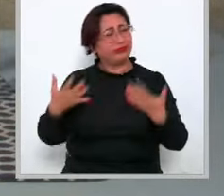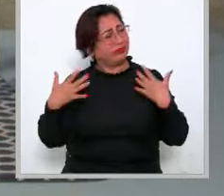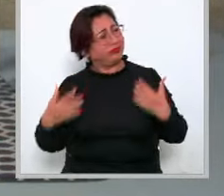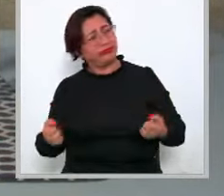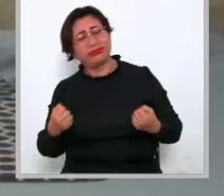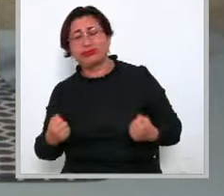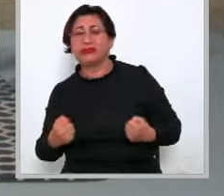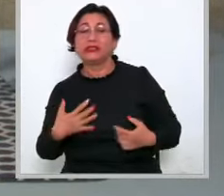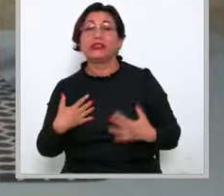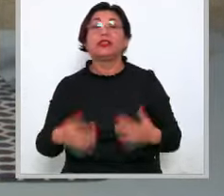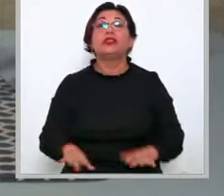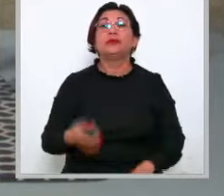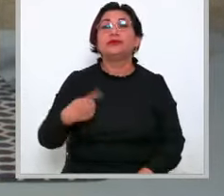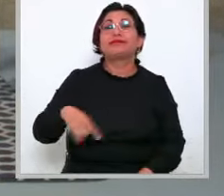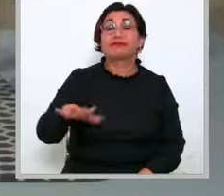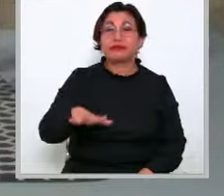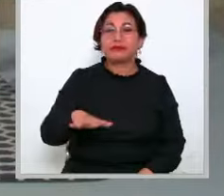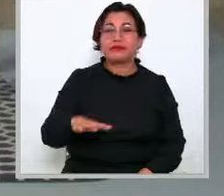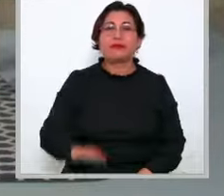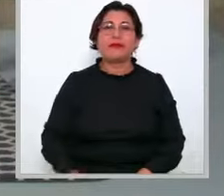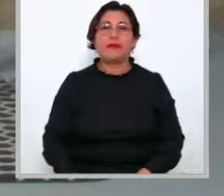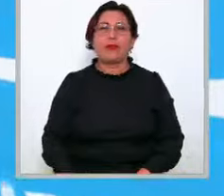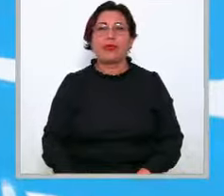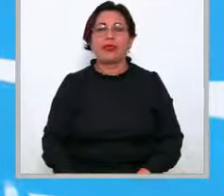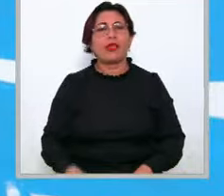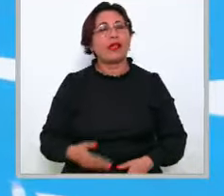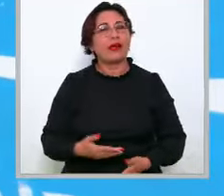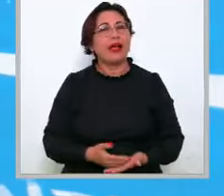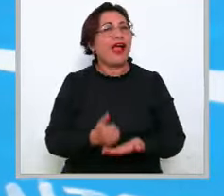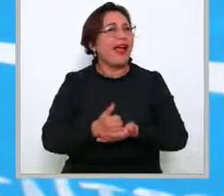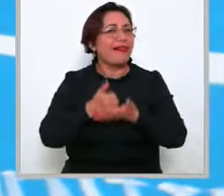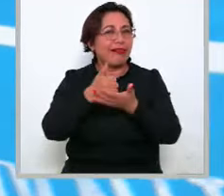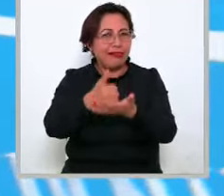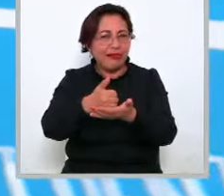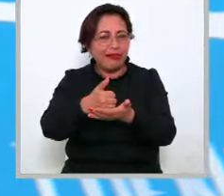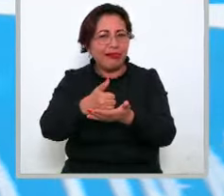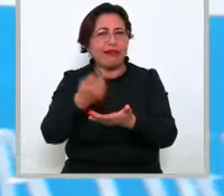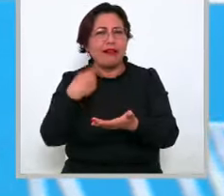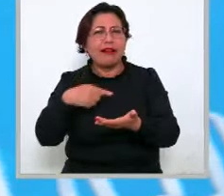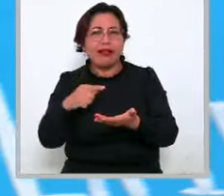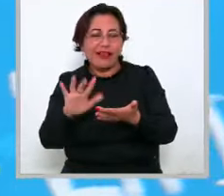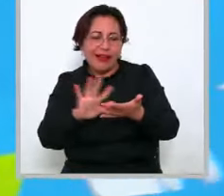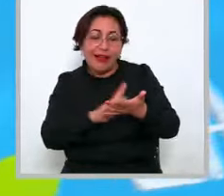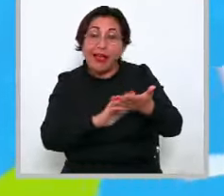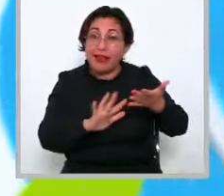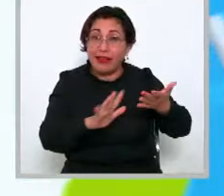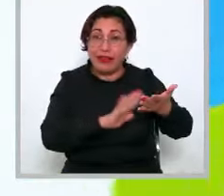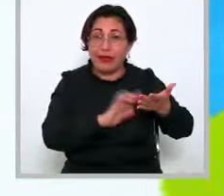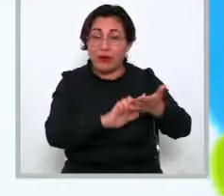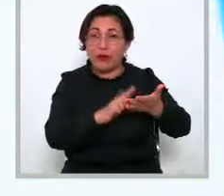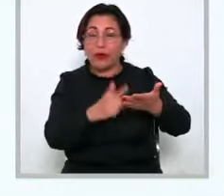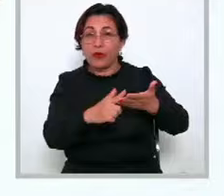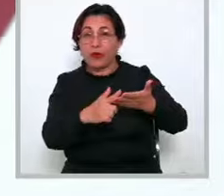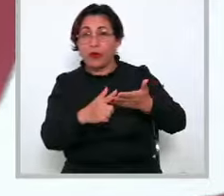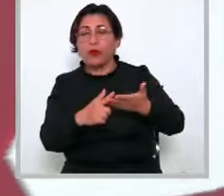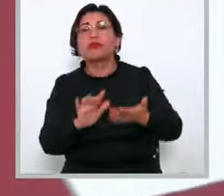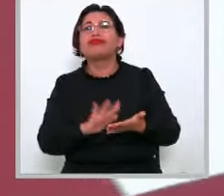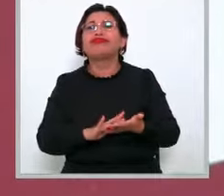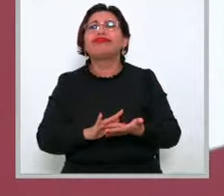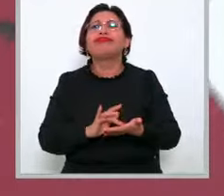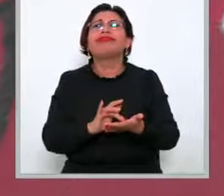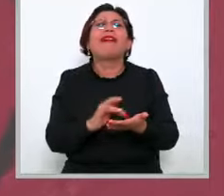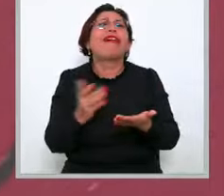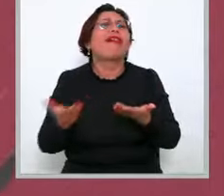acciones que queremos tener con ustedes para fomentar la lectura. Y es que justamente las diferentes actividades que apoyan al